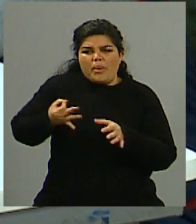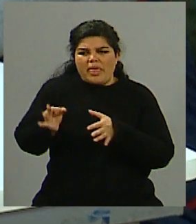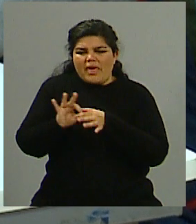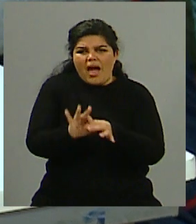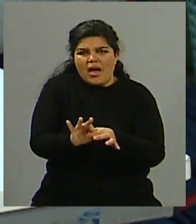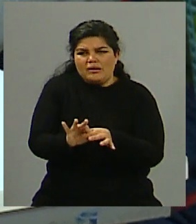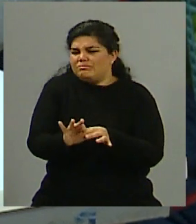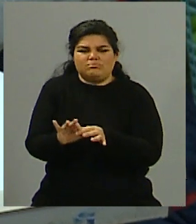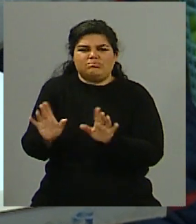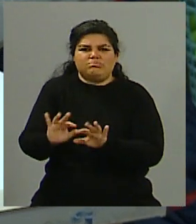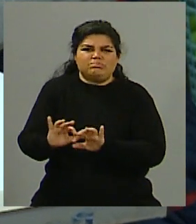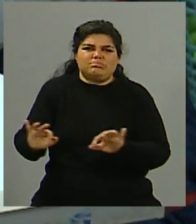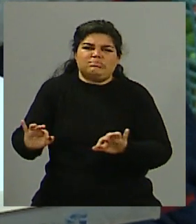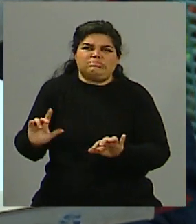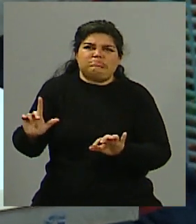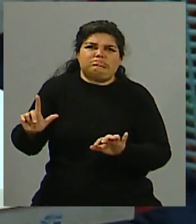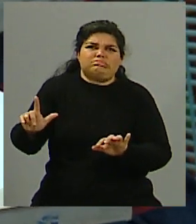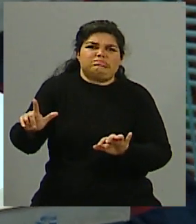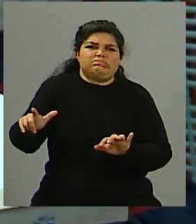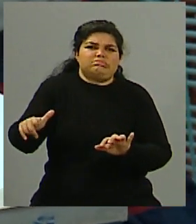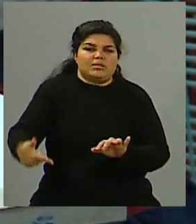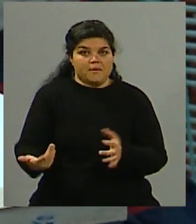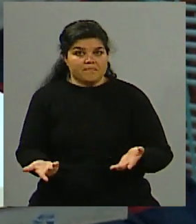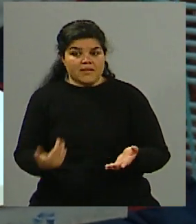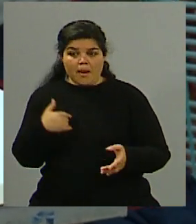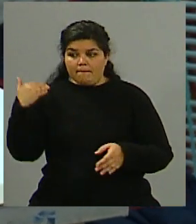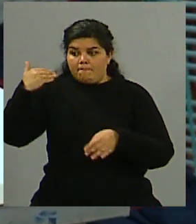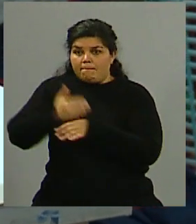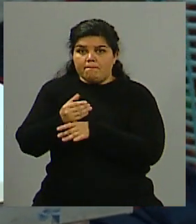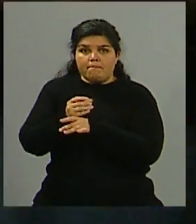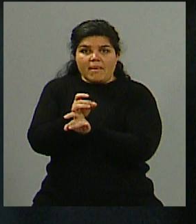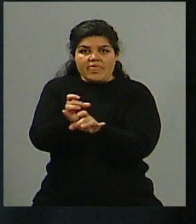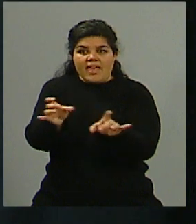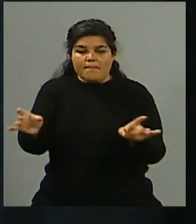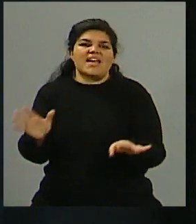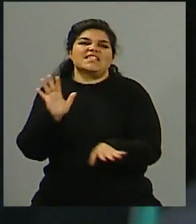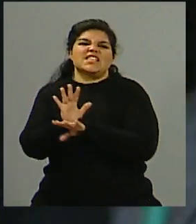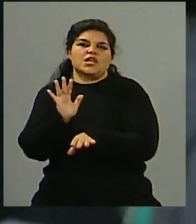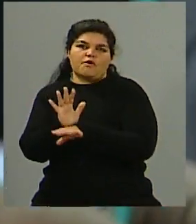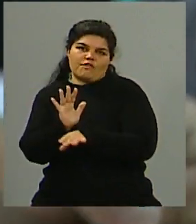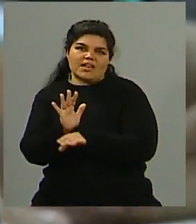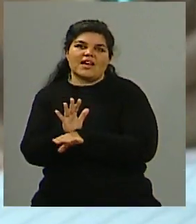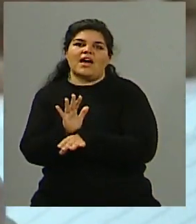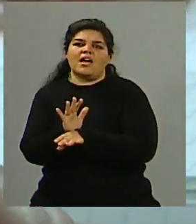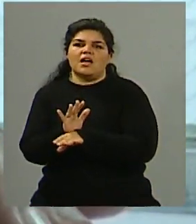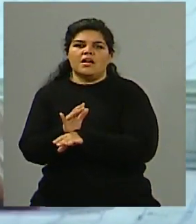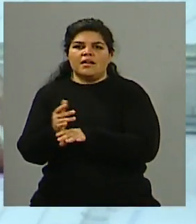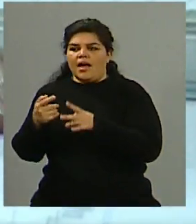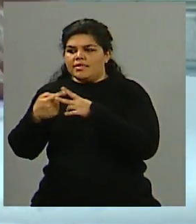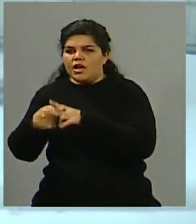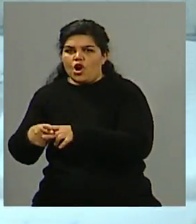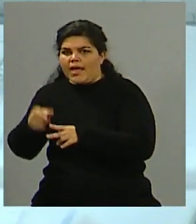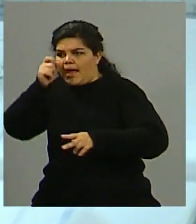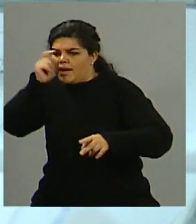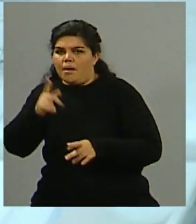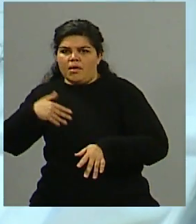tipo. Aprender en la casa con la familia adentro no es lo mismo que aprender con los pares en la escuela. la